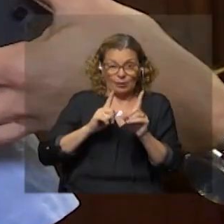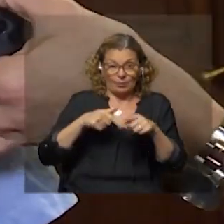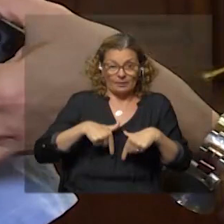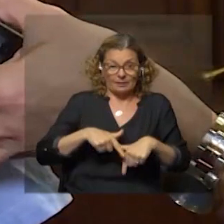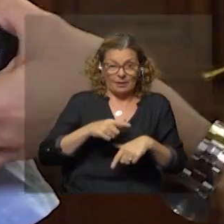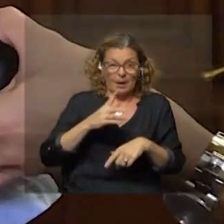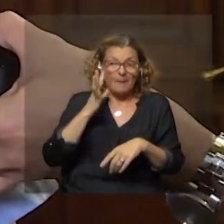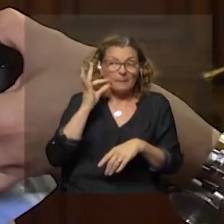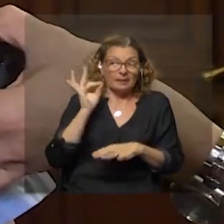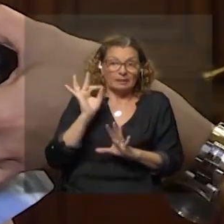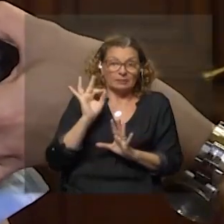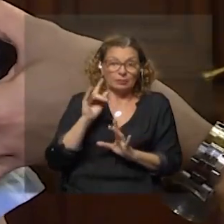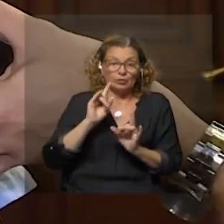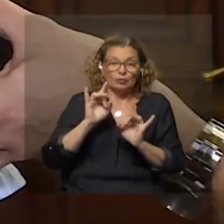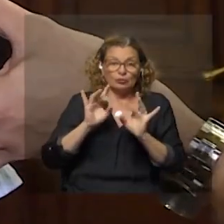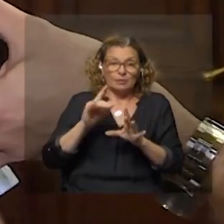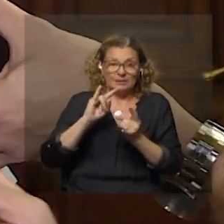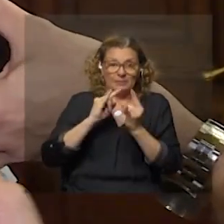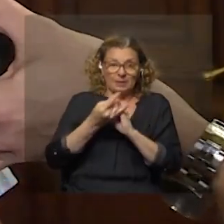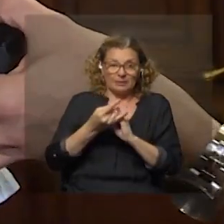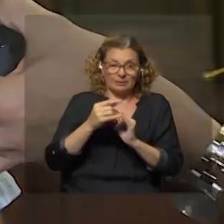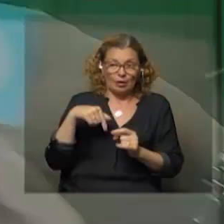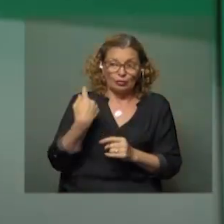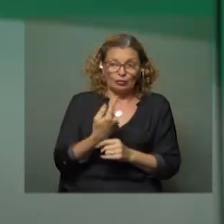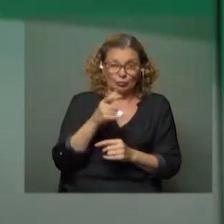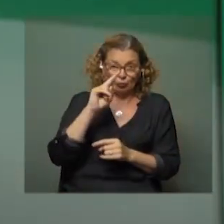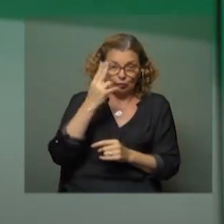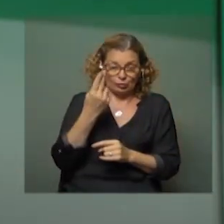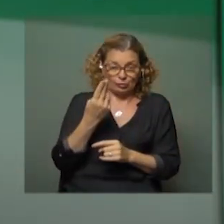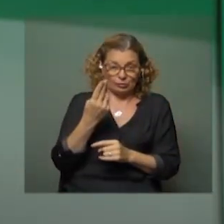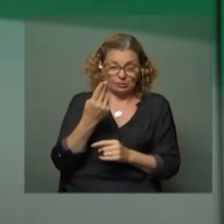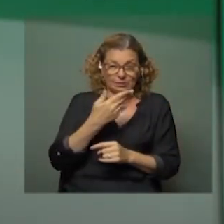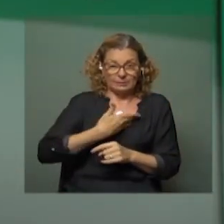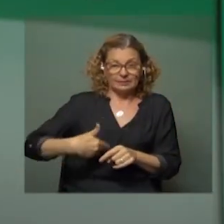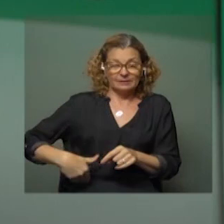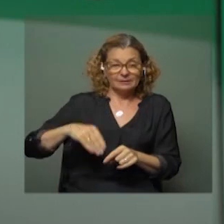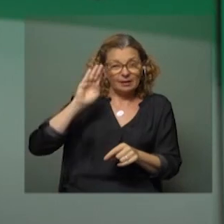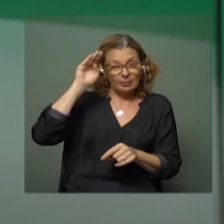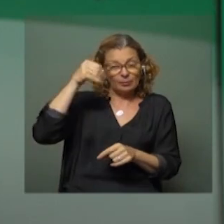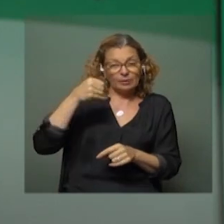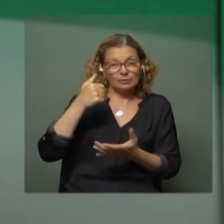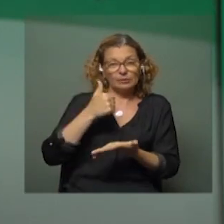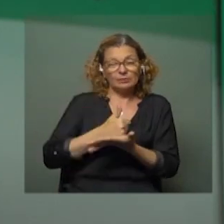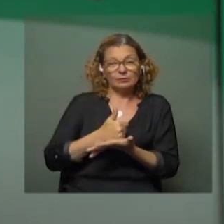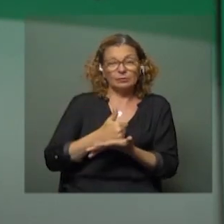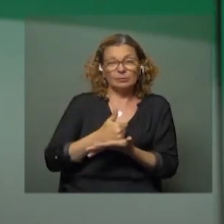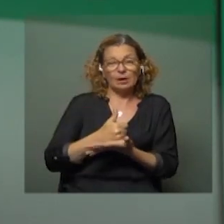pedirle disculpas no solo el parlamento al pueblo uruguayo el presidente de la república estuvo en colonia esta